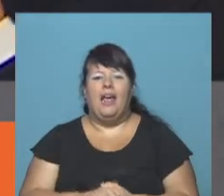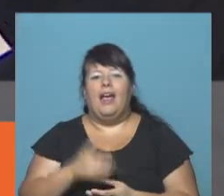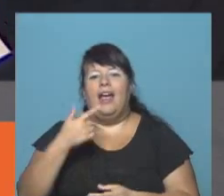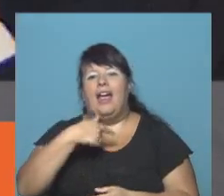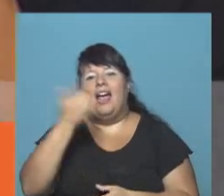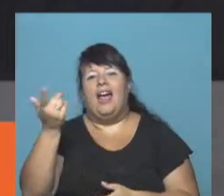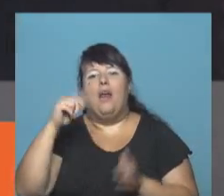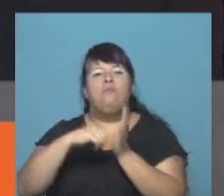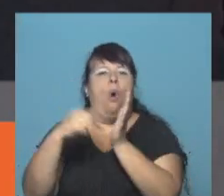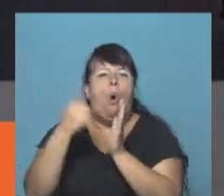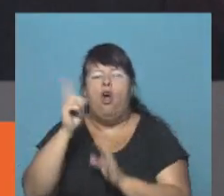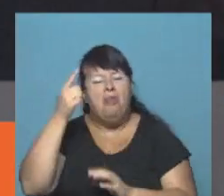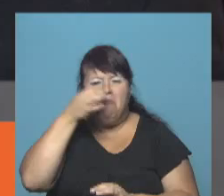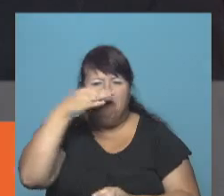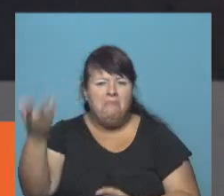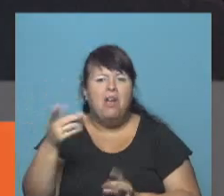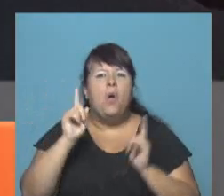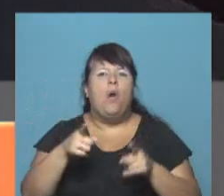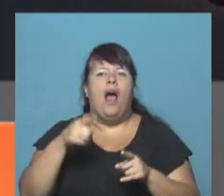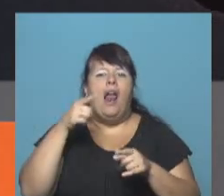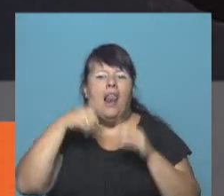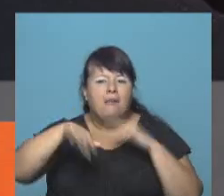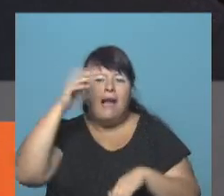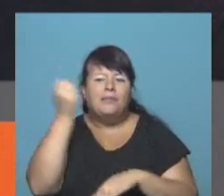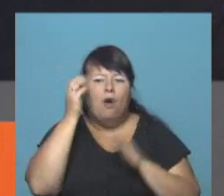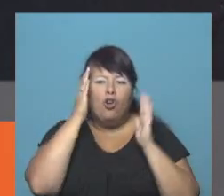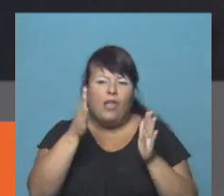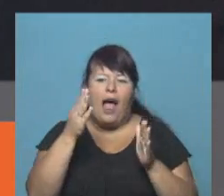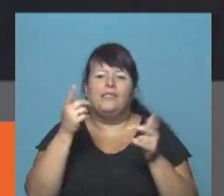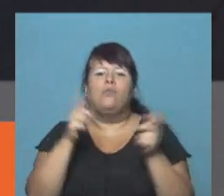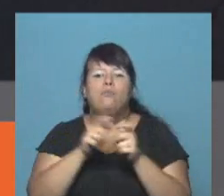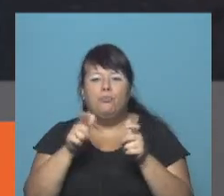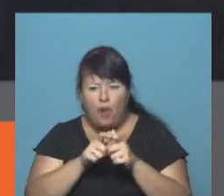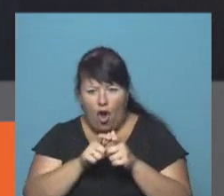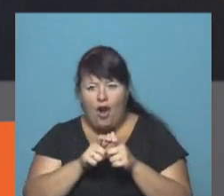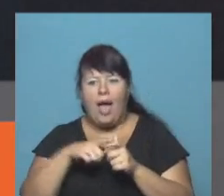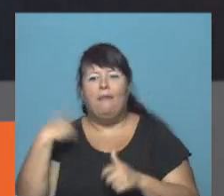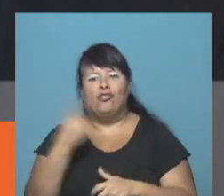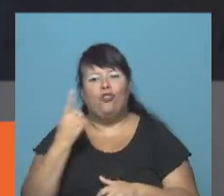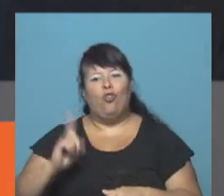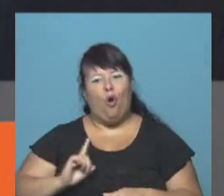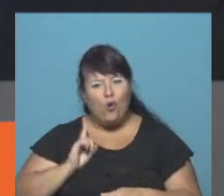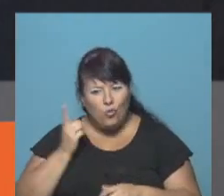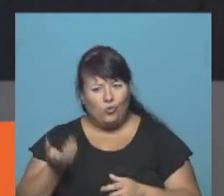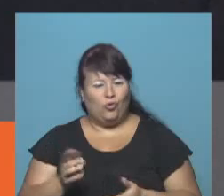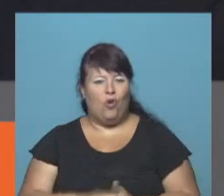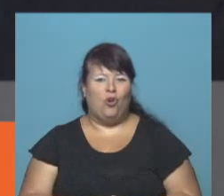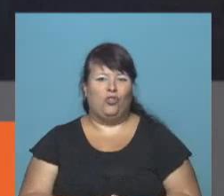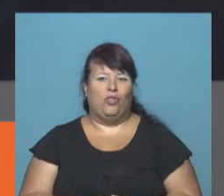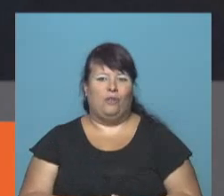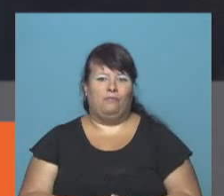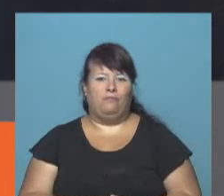en el rating, donde la ocupación principal es hacer un programa del cual estemos orgullosos todos.